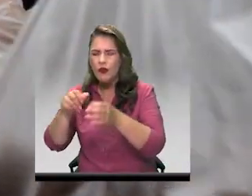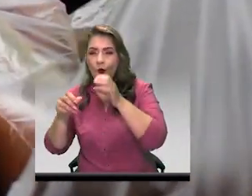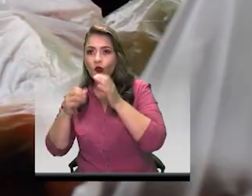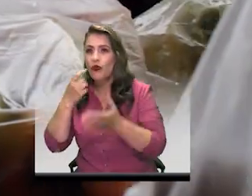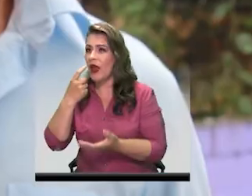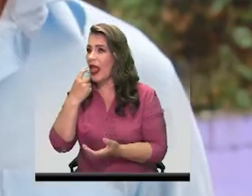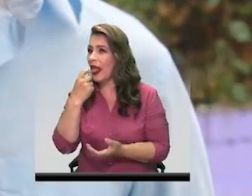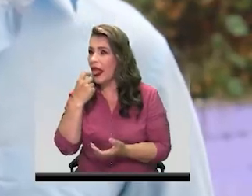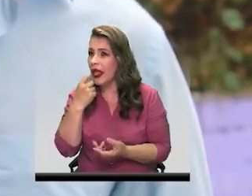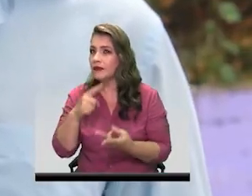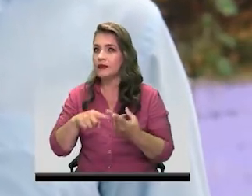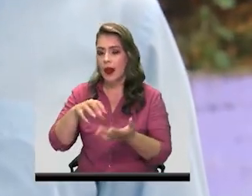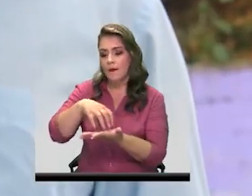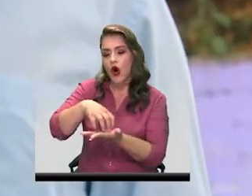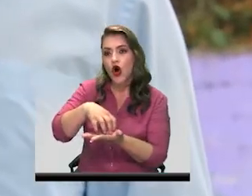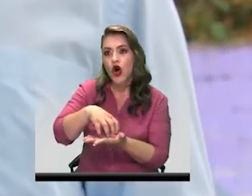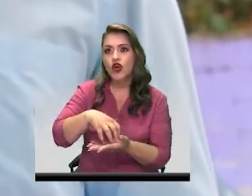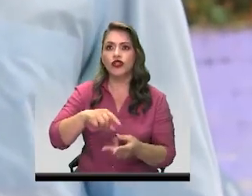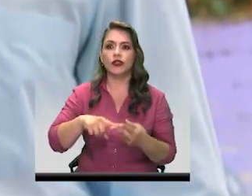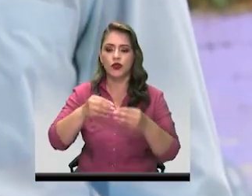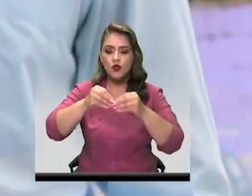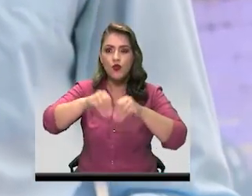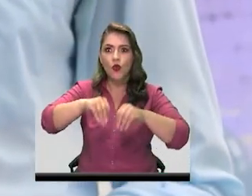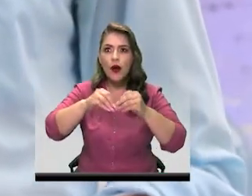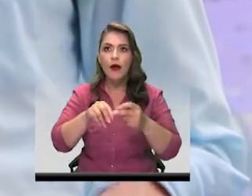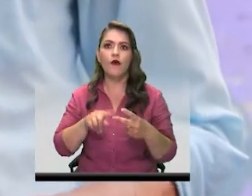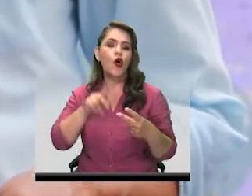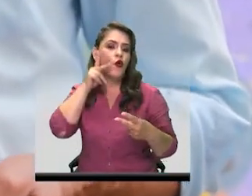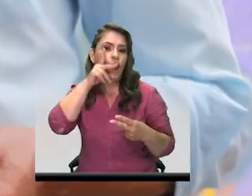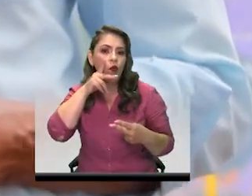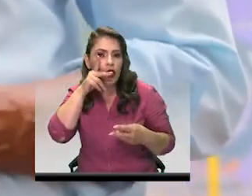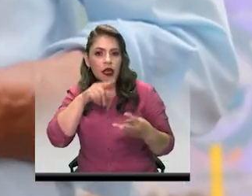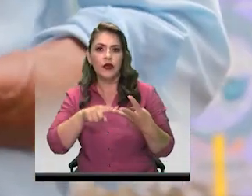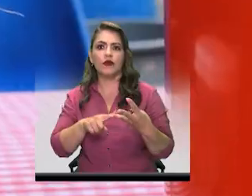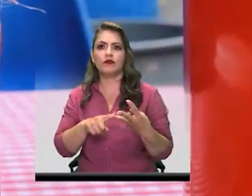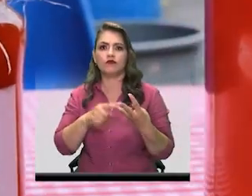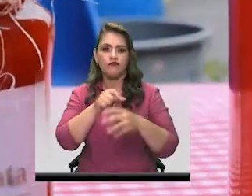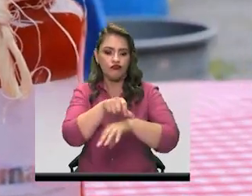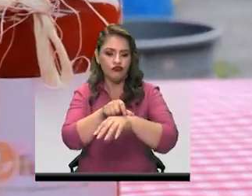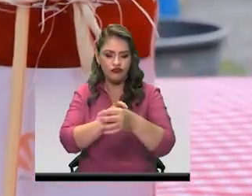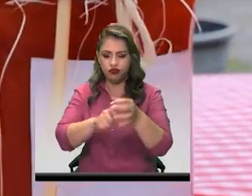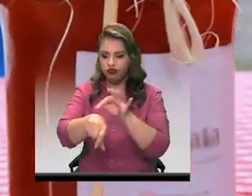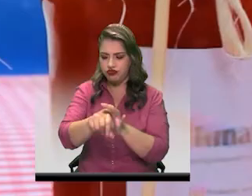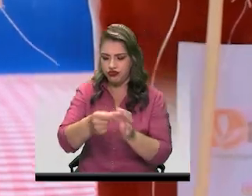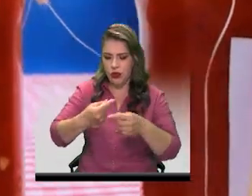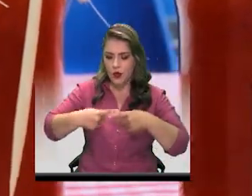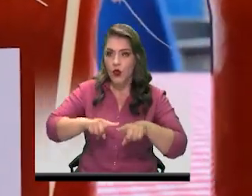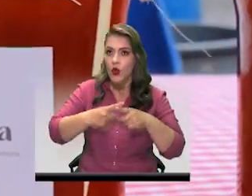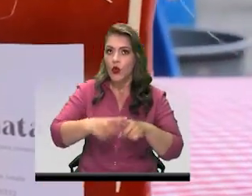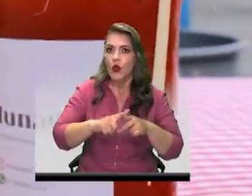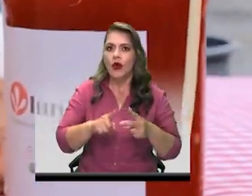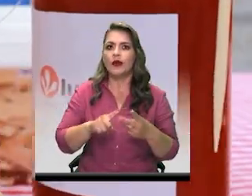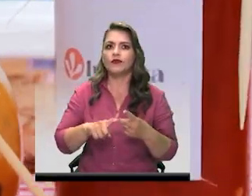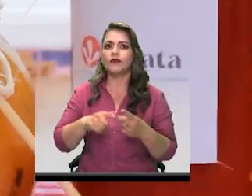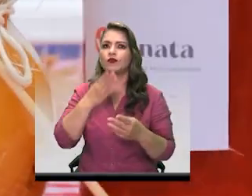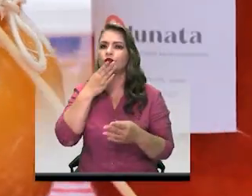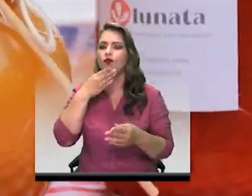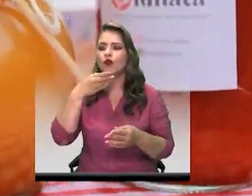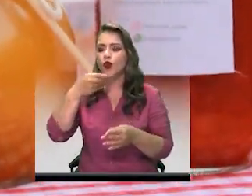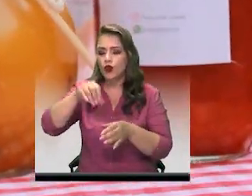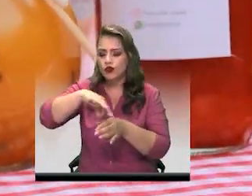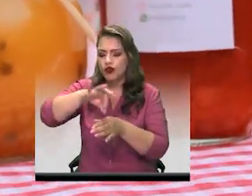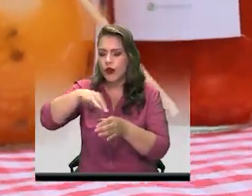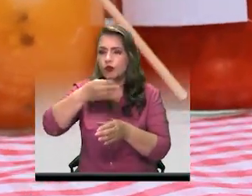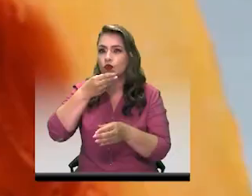repostería, huevos, vino artesanal de uva, accesorios tejidos a mano y dulces afrocolombianos son algunos de